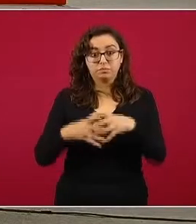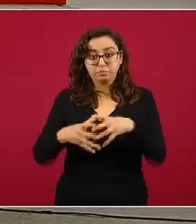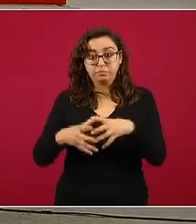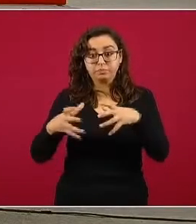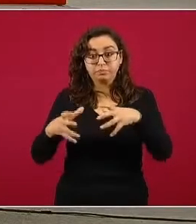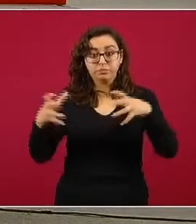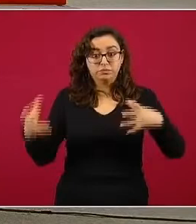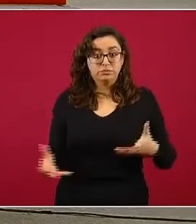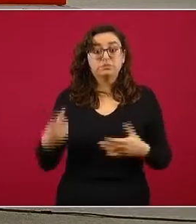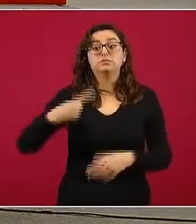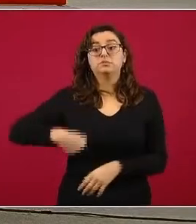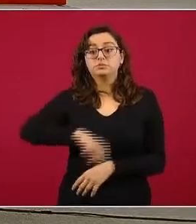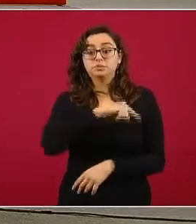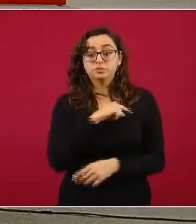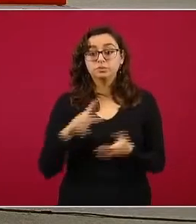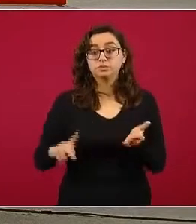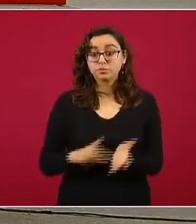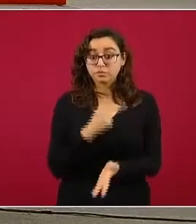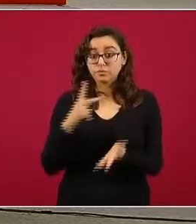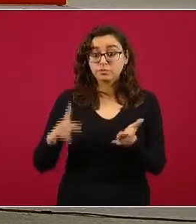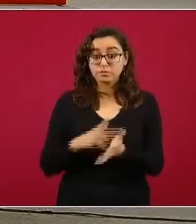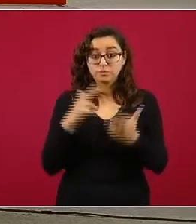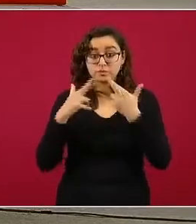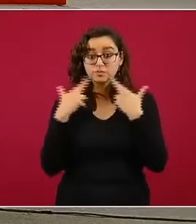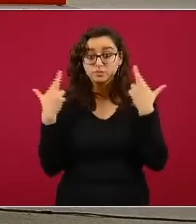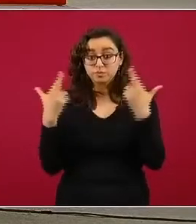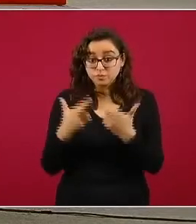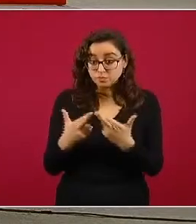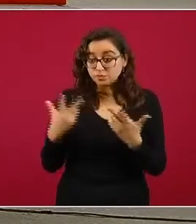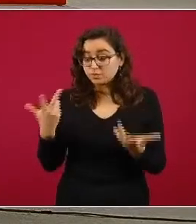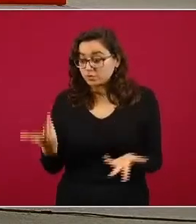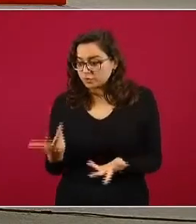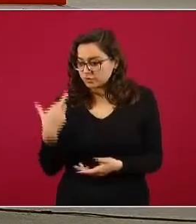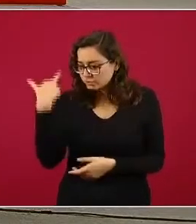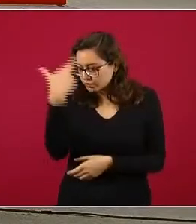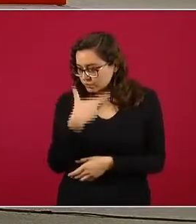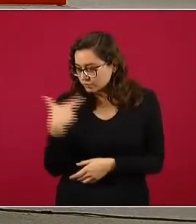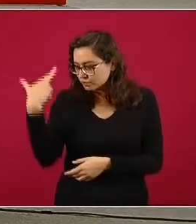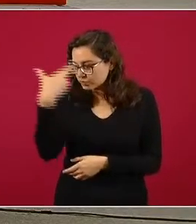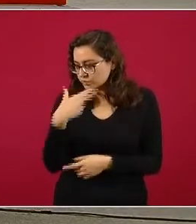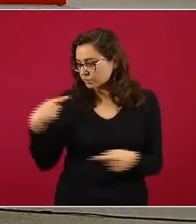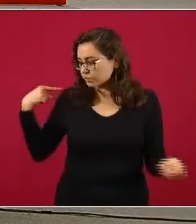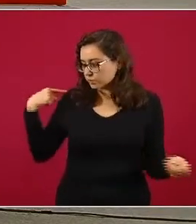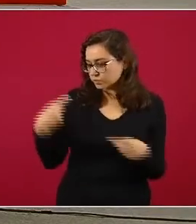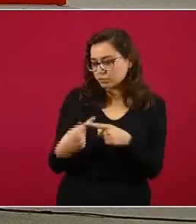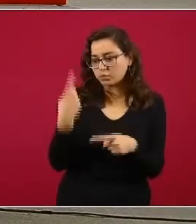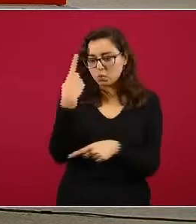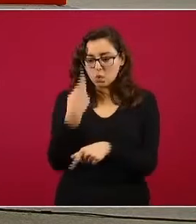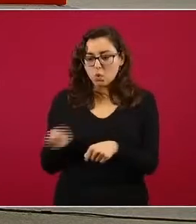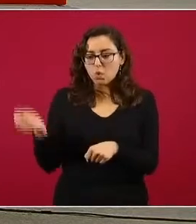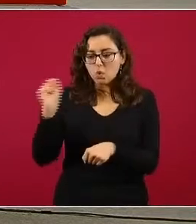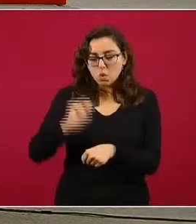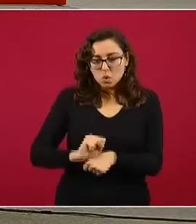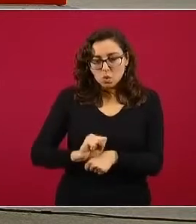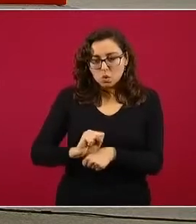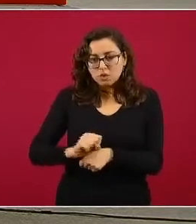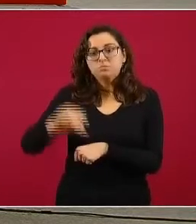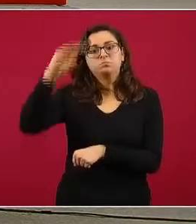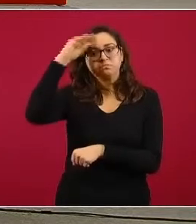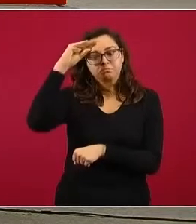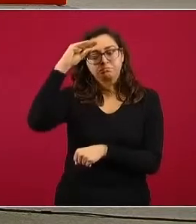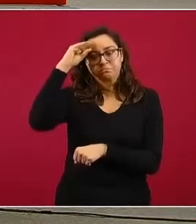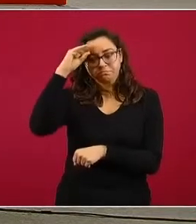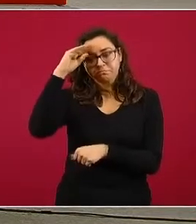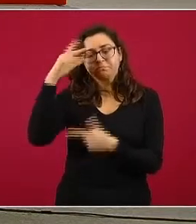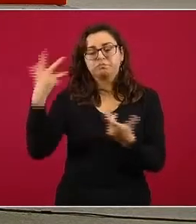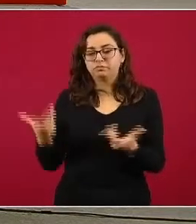reunión intersectorial que se tiene en este momento, se revisó los trabajos de la última semana y se proyectó en su